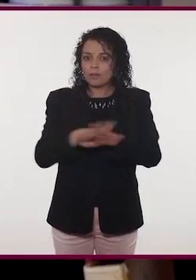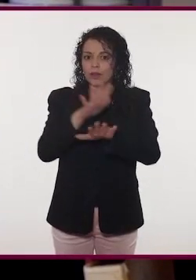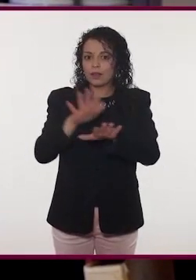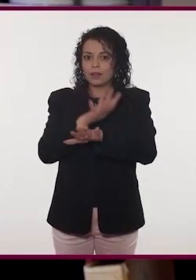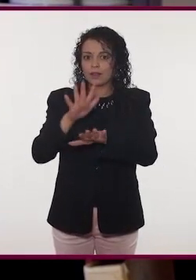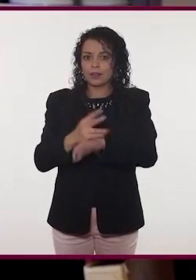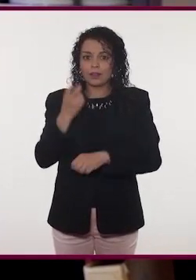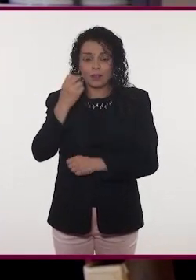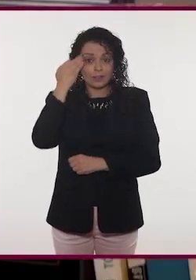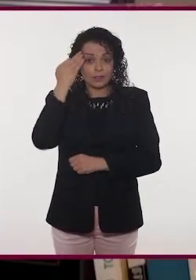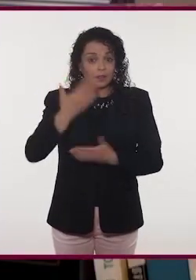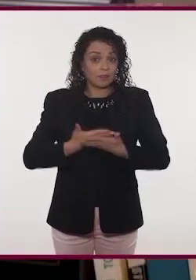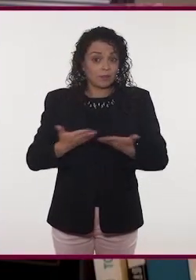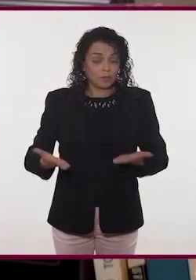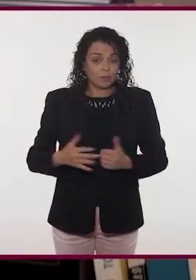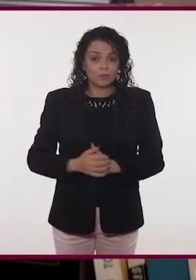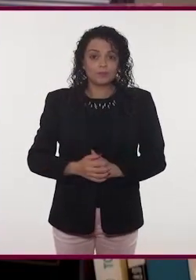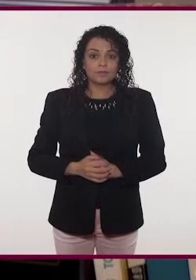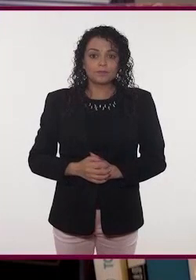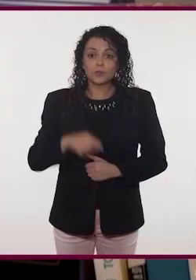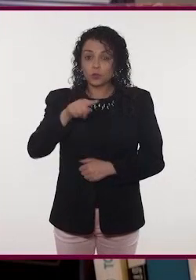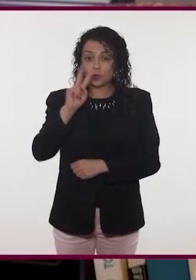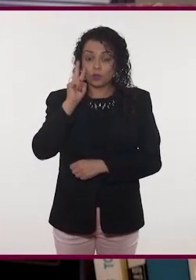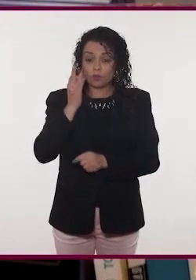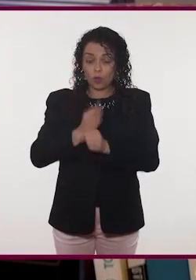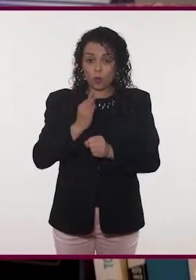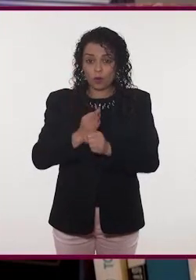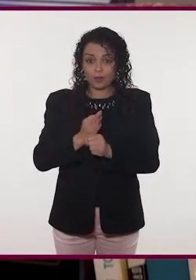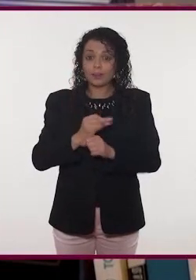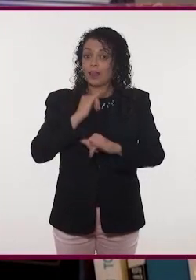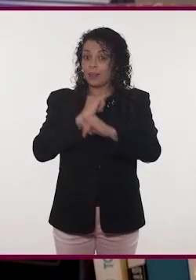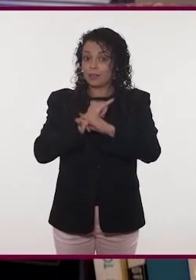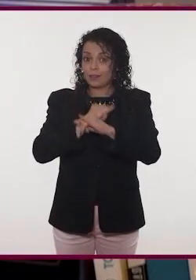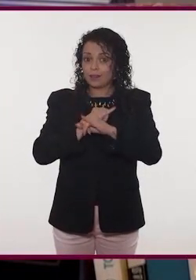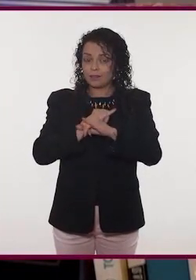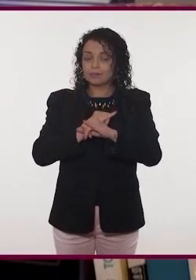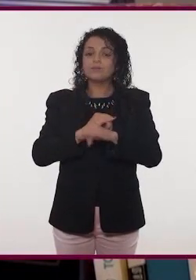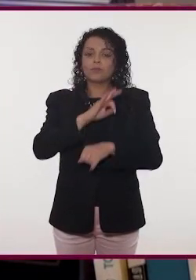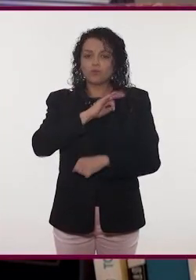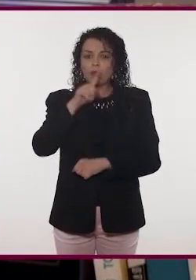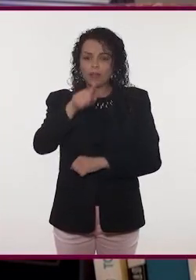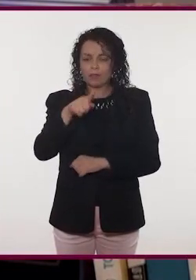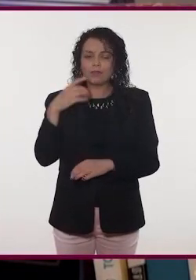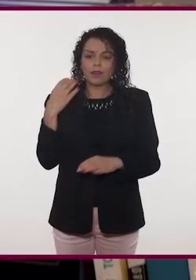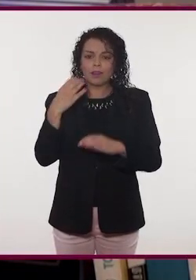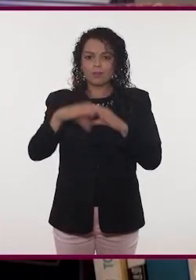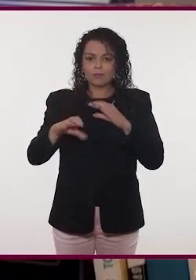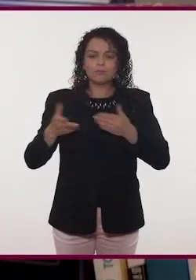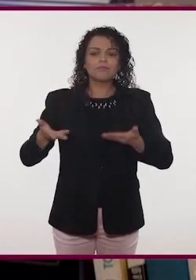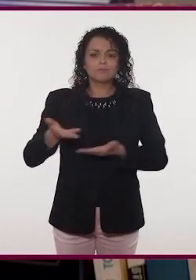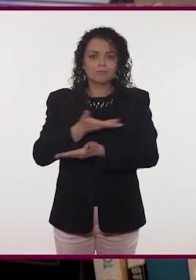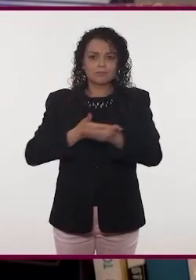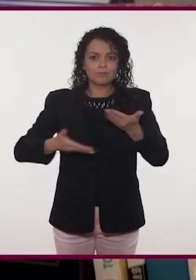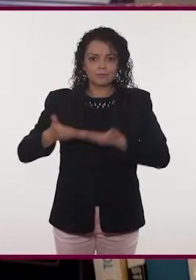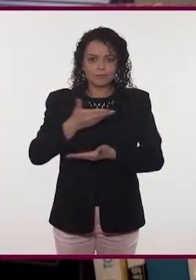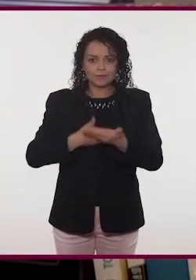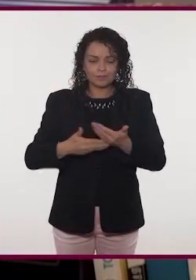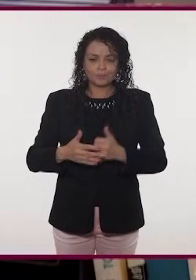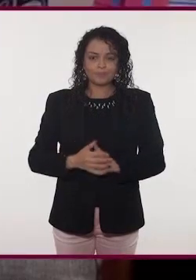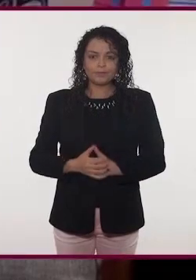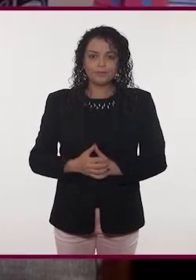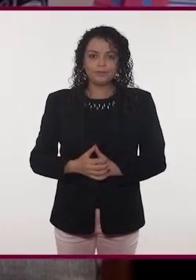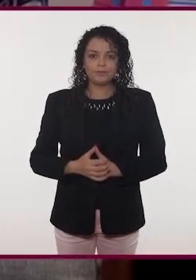este momento que vivimos. Si estás viendo este episodio por internet, puedes compartirnos tus inquietudes y sugerencias en los